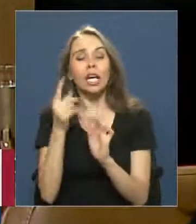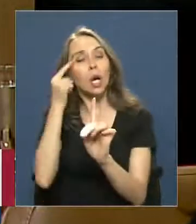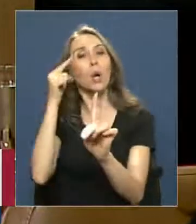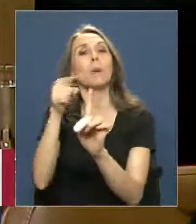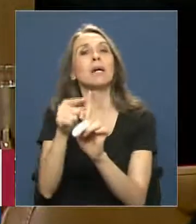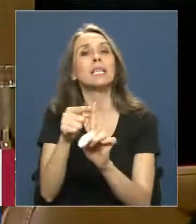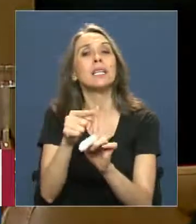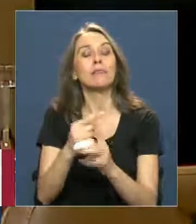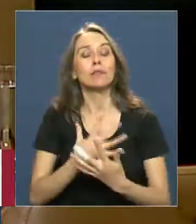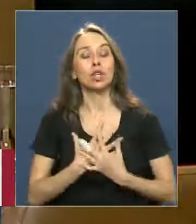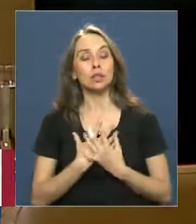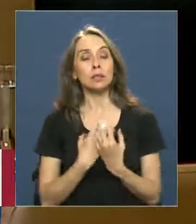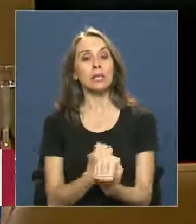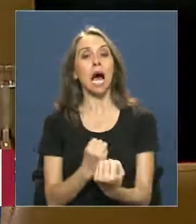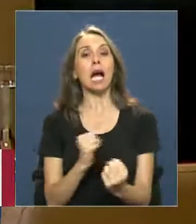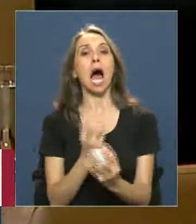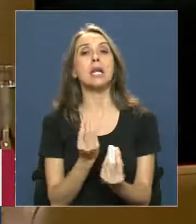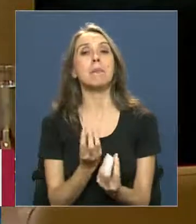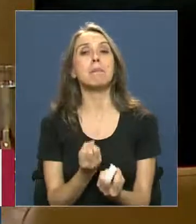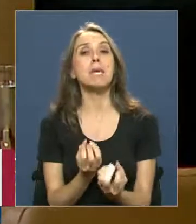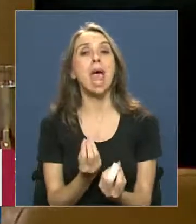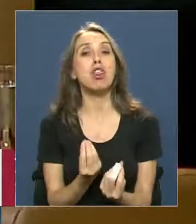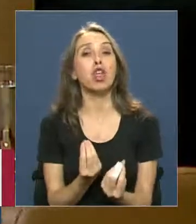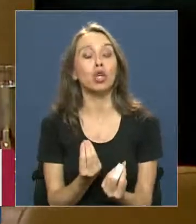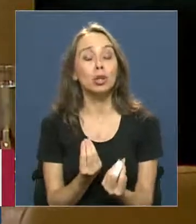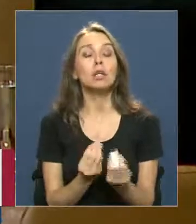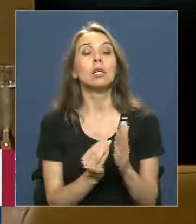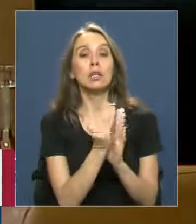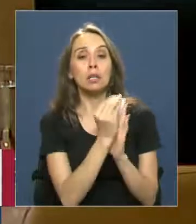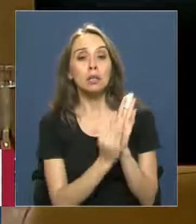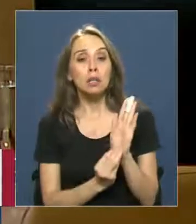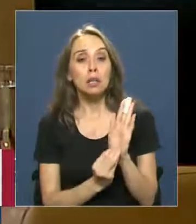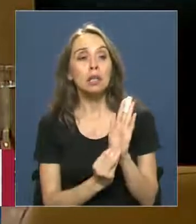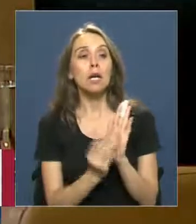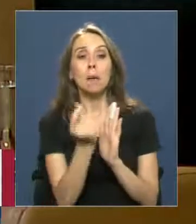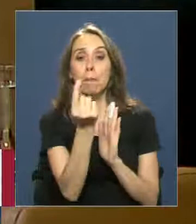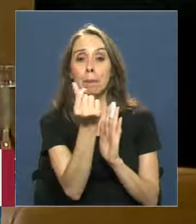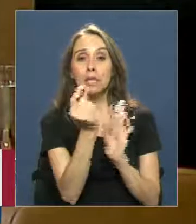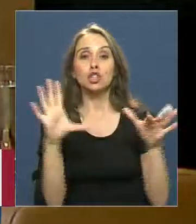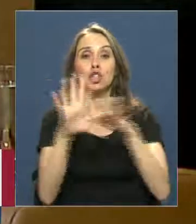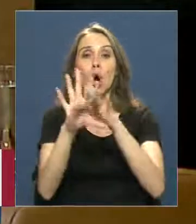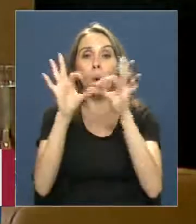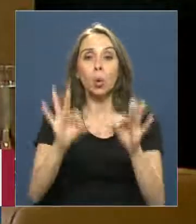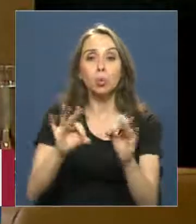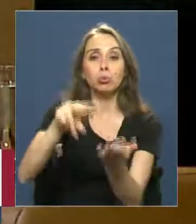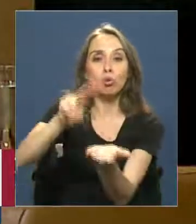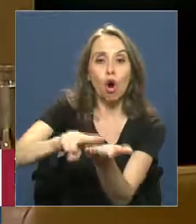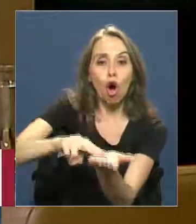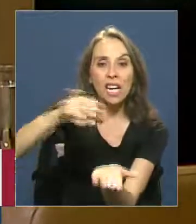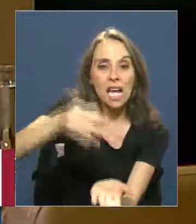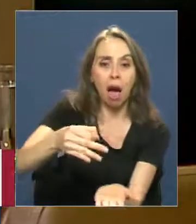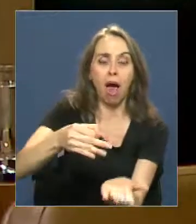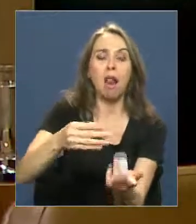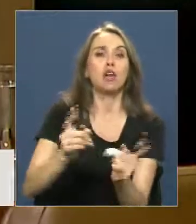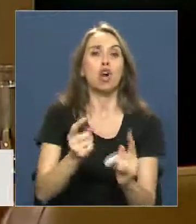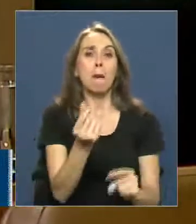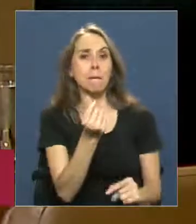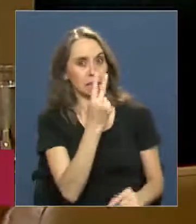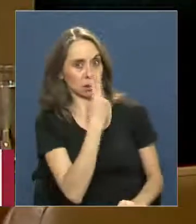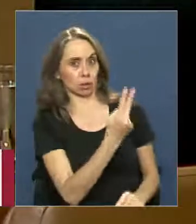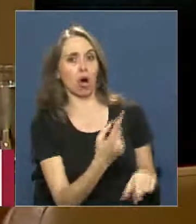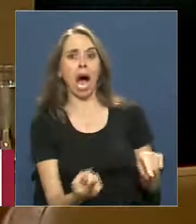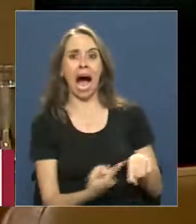es quitar el miedo. Es en el fondo establecer precios acorde a la realidad, precios que no sean